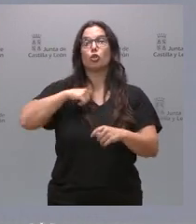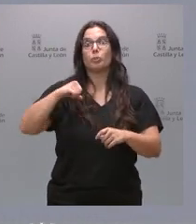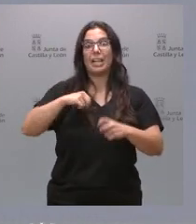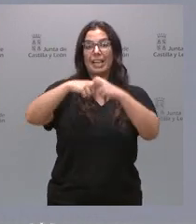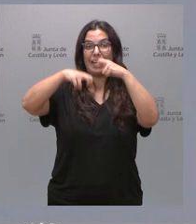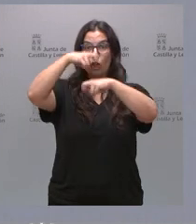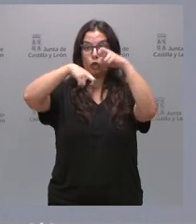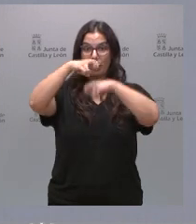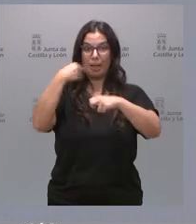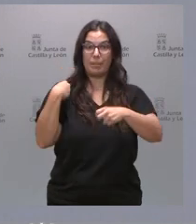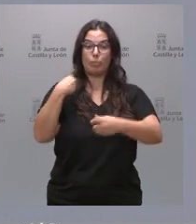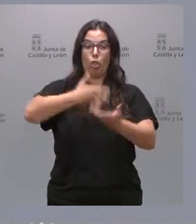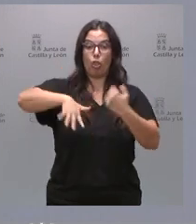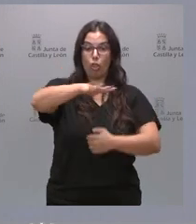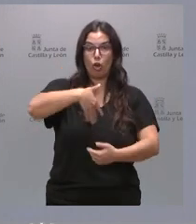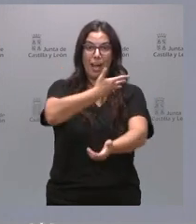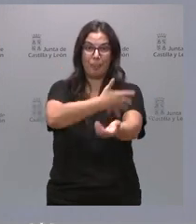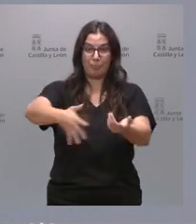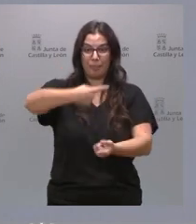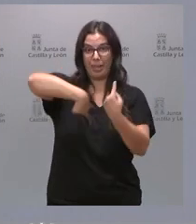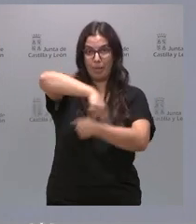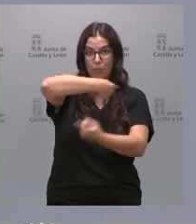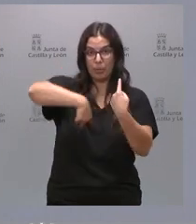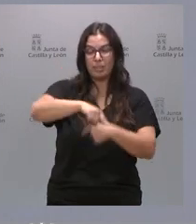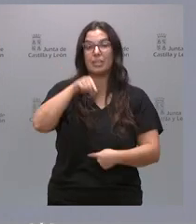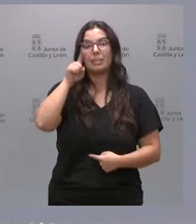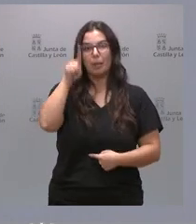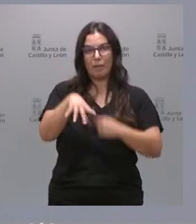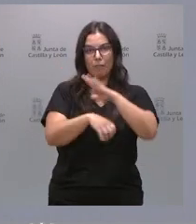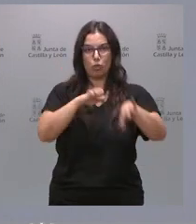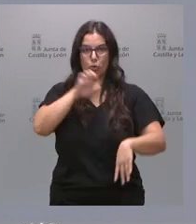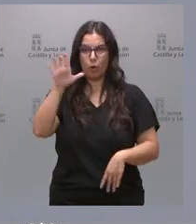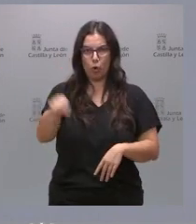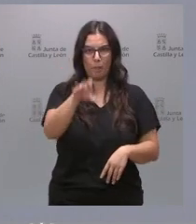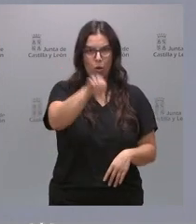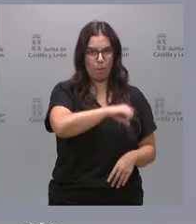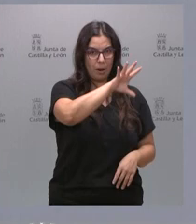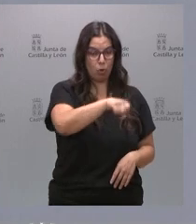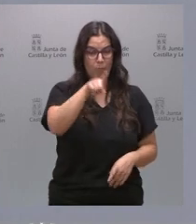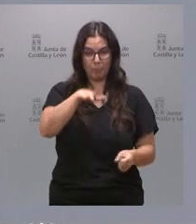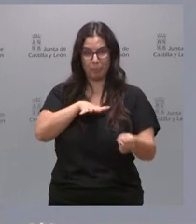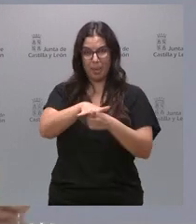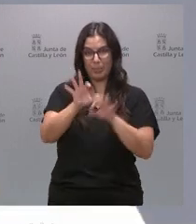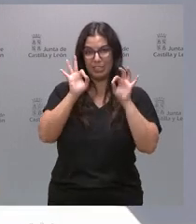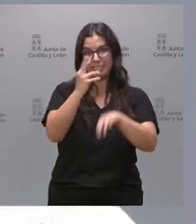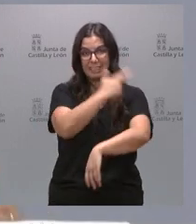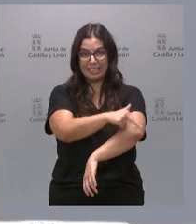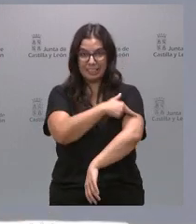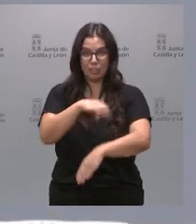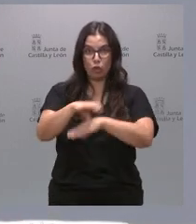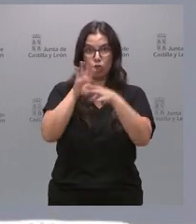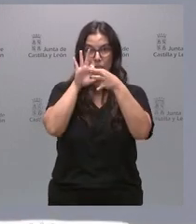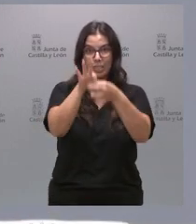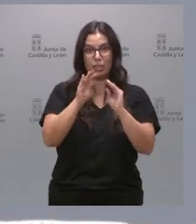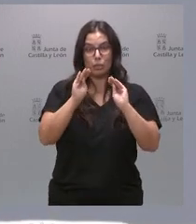250.000 euros también fondos riad you y entre todas estas inversiones En el ámbito de la consejería